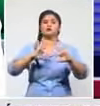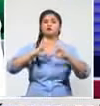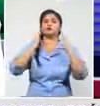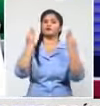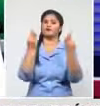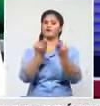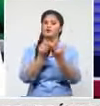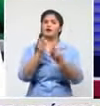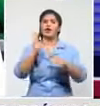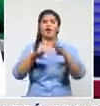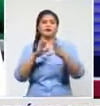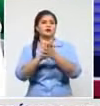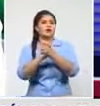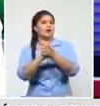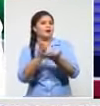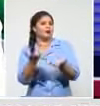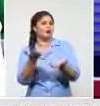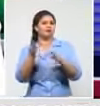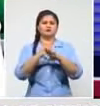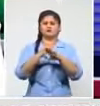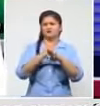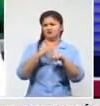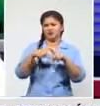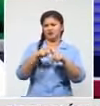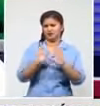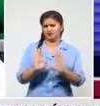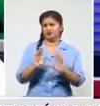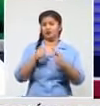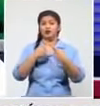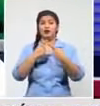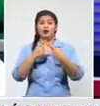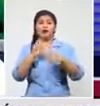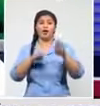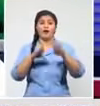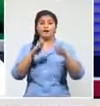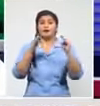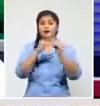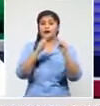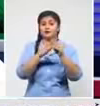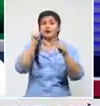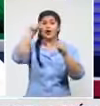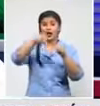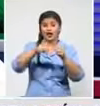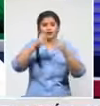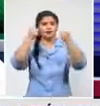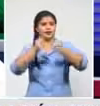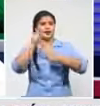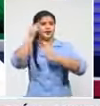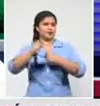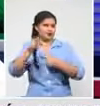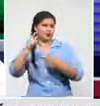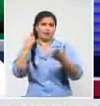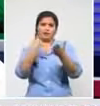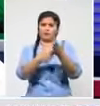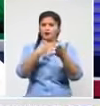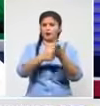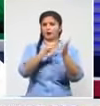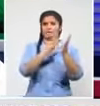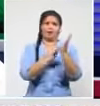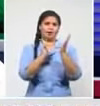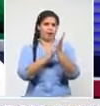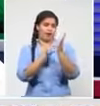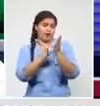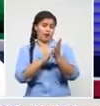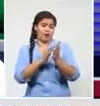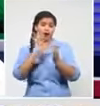es un extranjero. Tenemos casas de renta donde se alojan a veces muchas personas que vienen